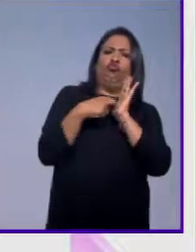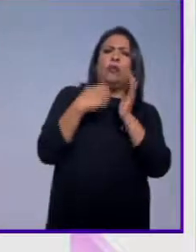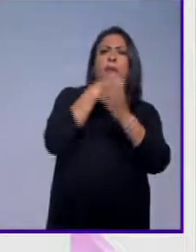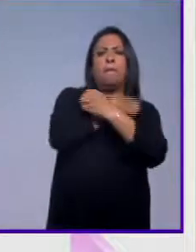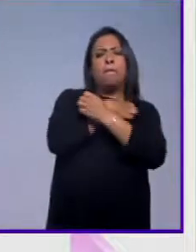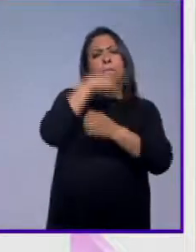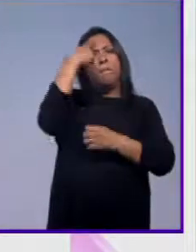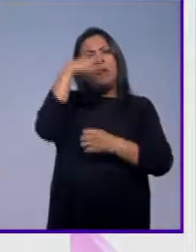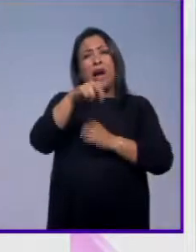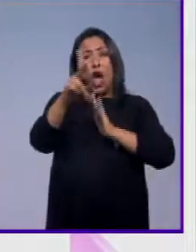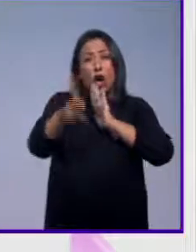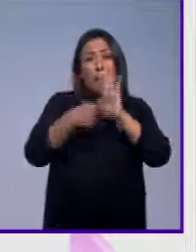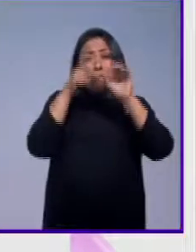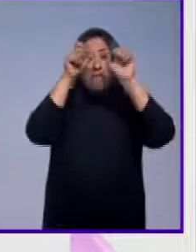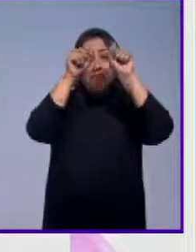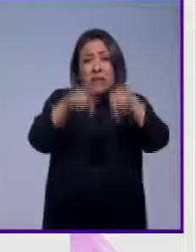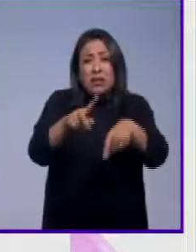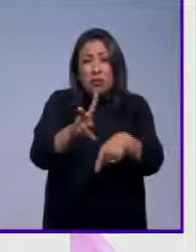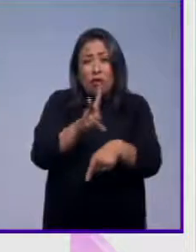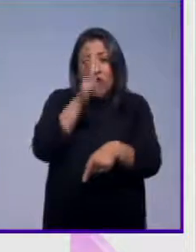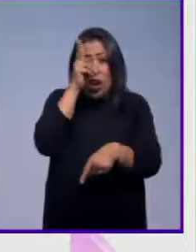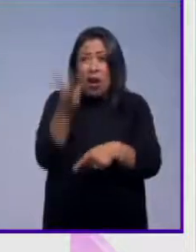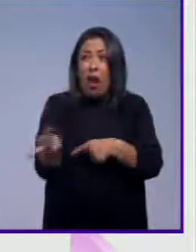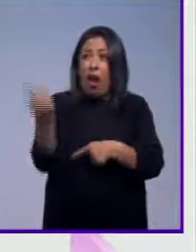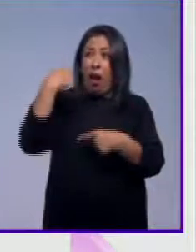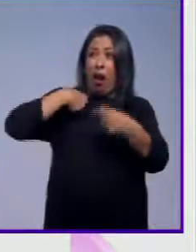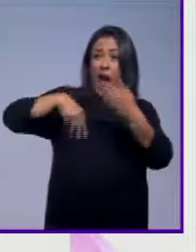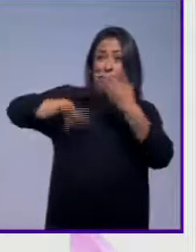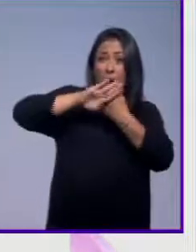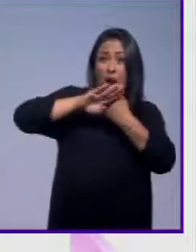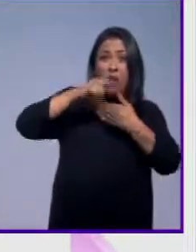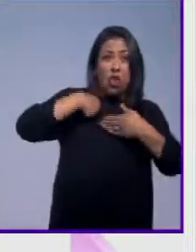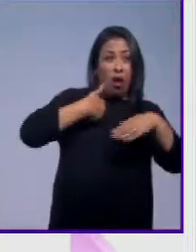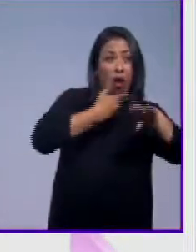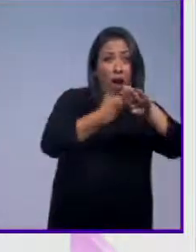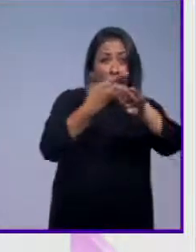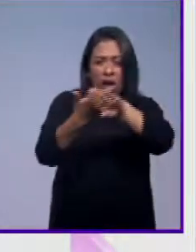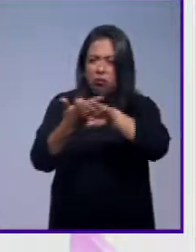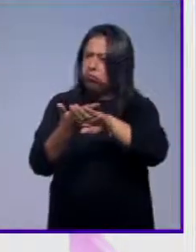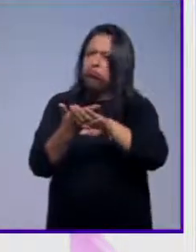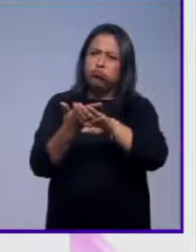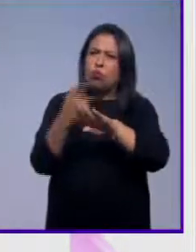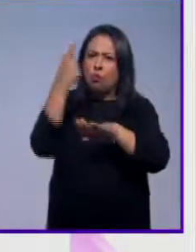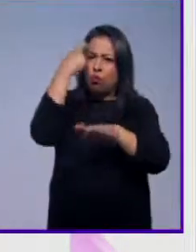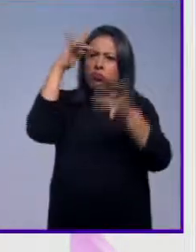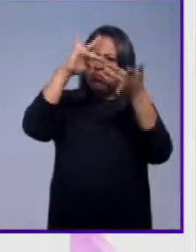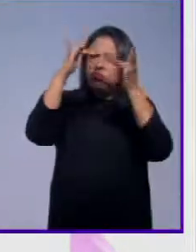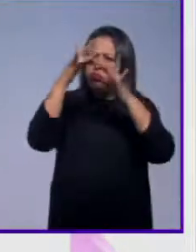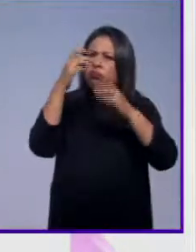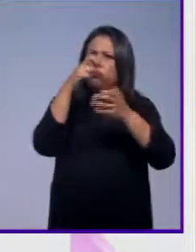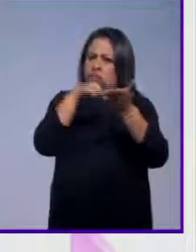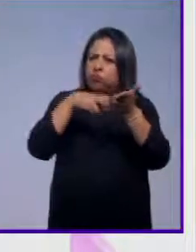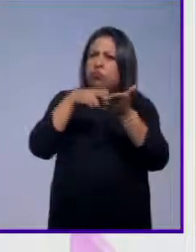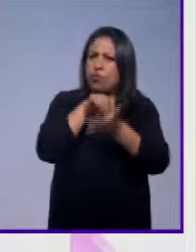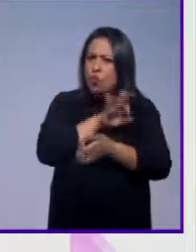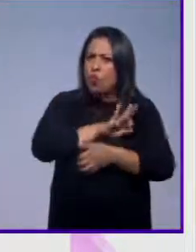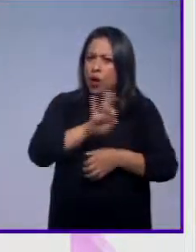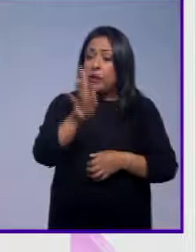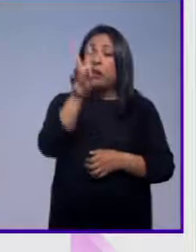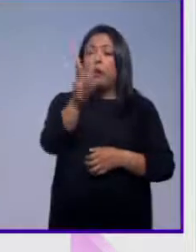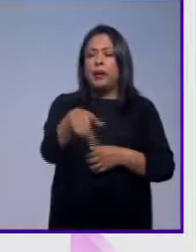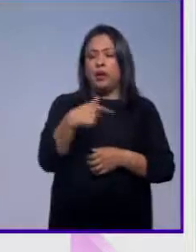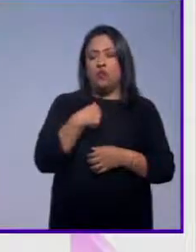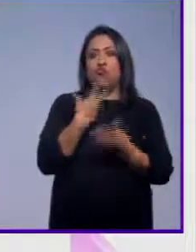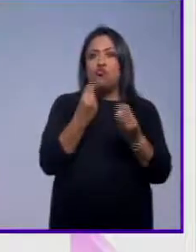reproducir la violencia que ejercieron en nuestra contra durante la infancia y me llamó mucho la atención que hay muchos testimonios